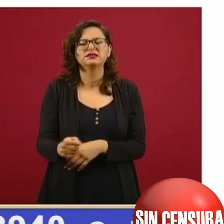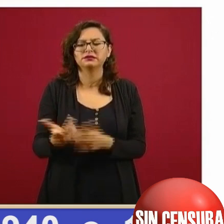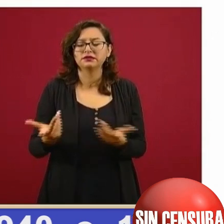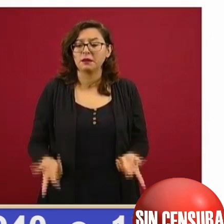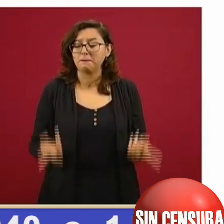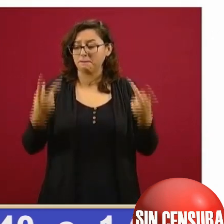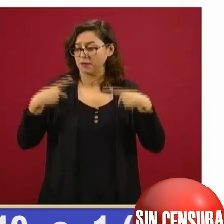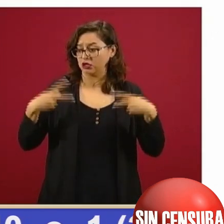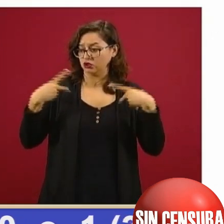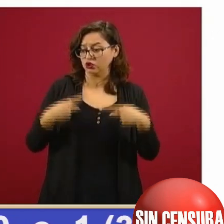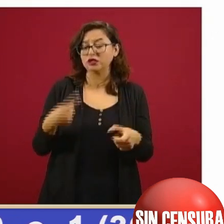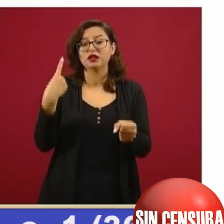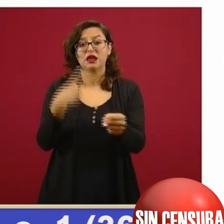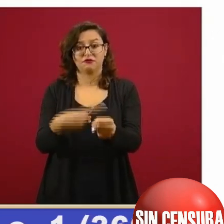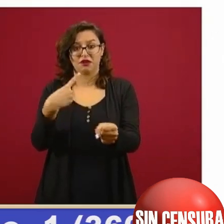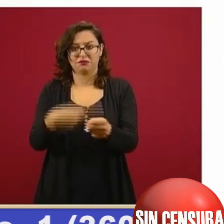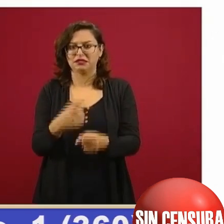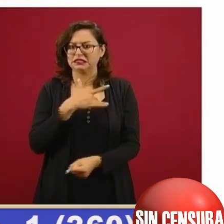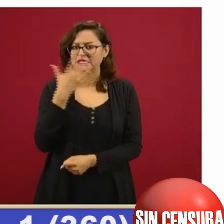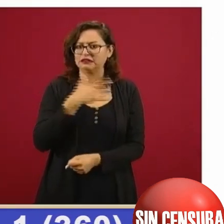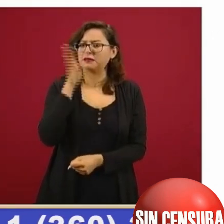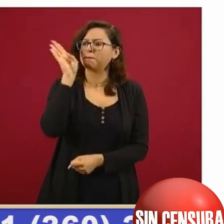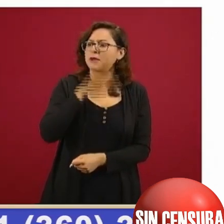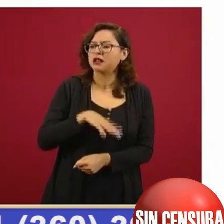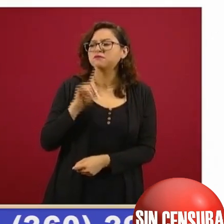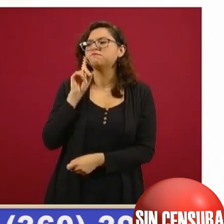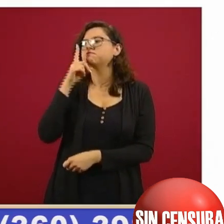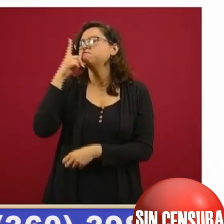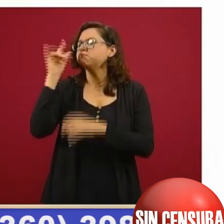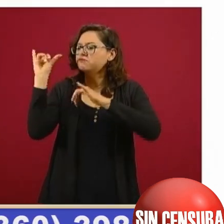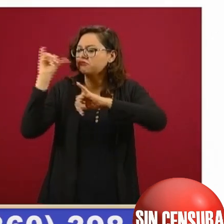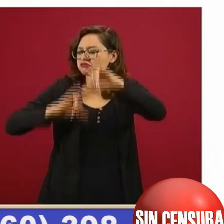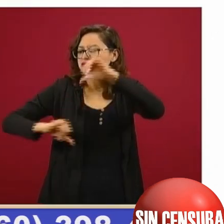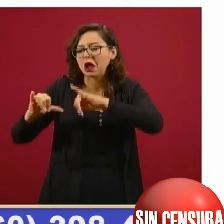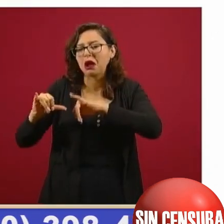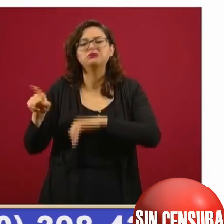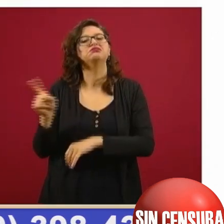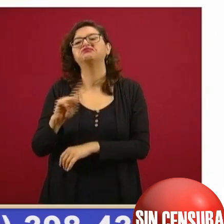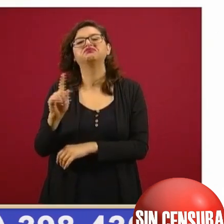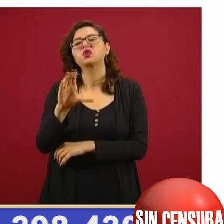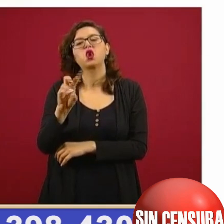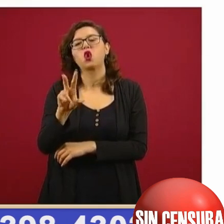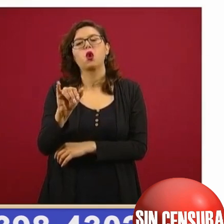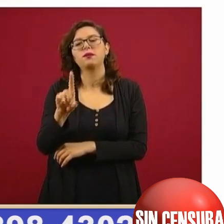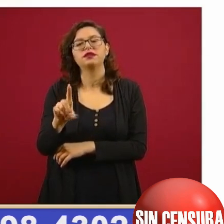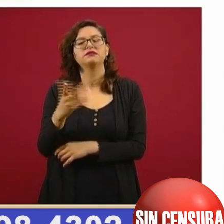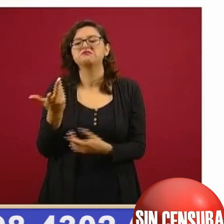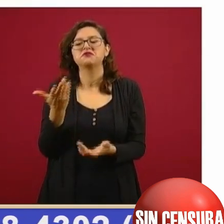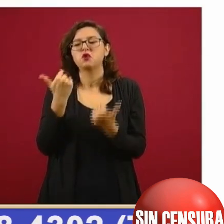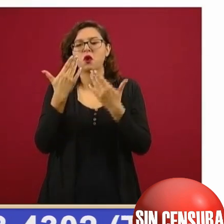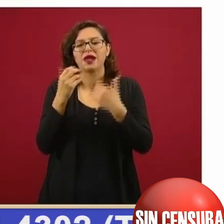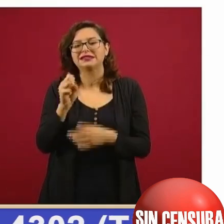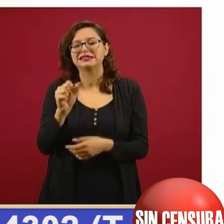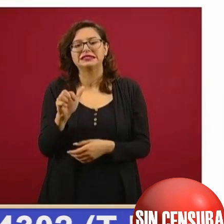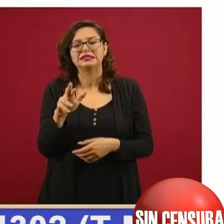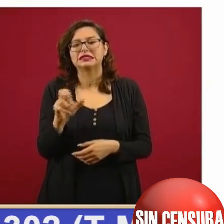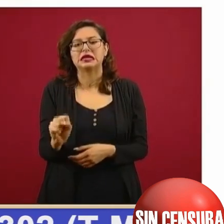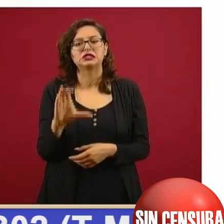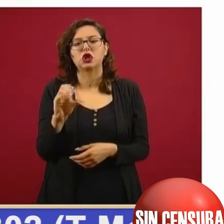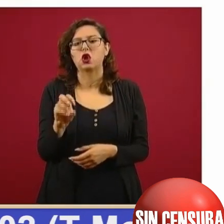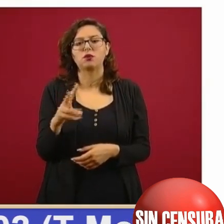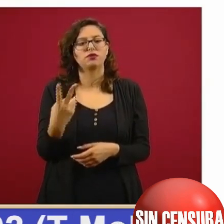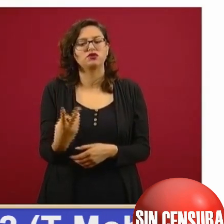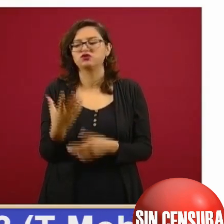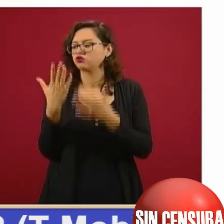COVID, se les hicieron pruebas de laboratorio y se descartaron como infectadas por el virus SARS-CoV-2, pero lo que está en